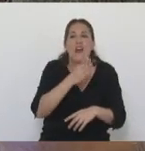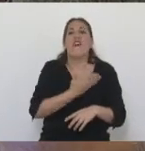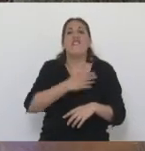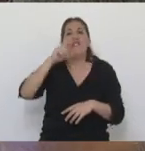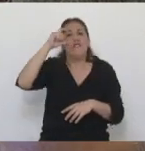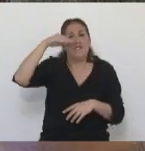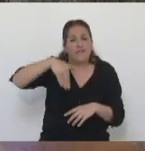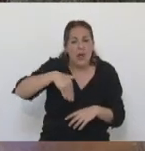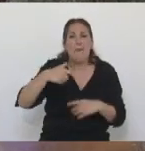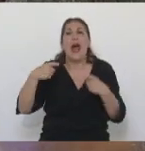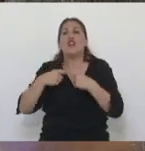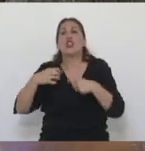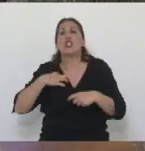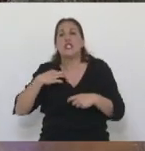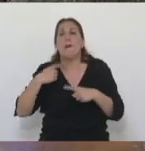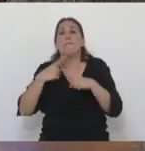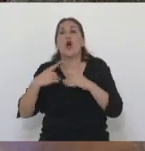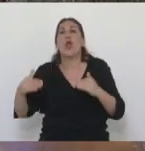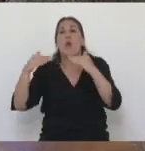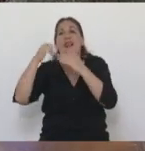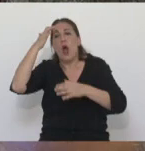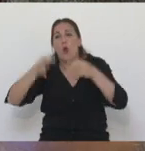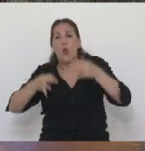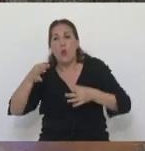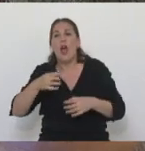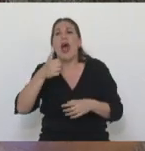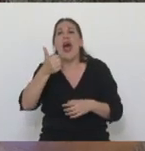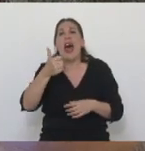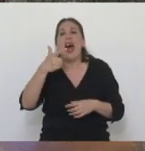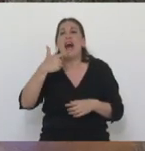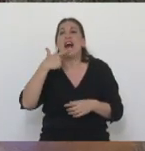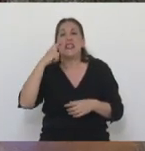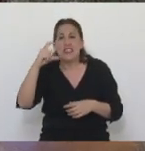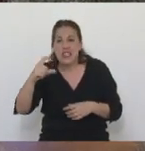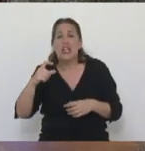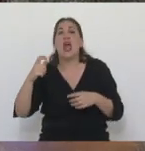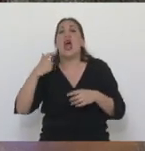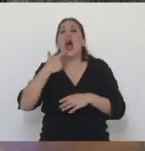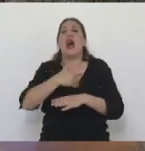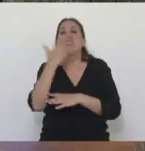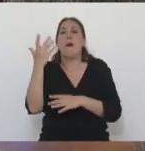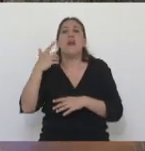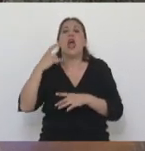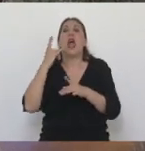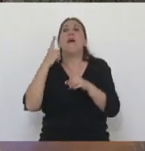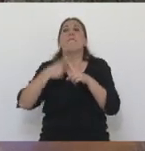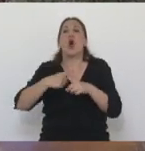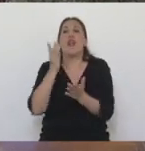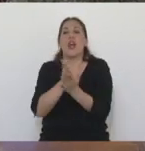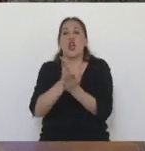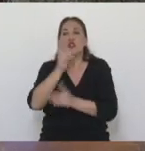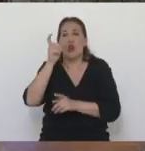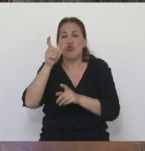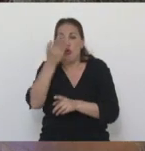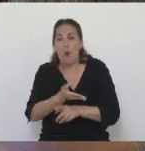la Asociación Civil por la Igualdad y la Justicia, ASIG, la Asamblea Permanente por los Derechos Humanos, el Centro de